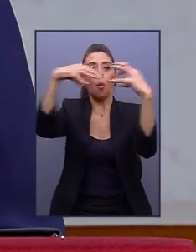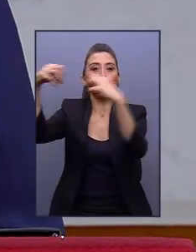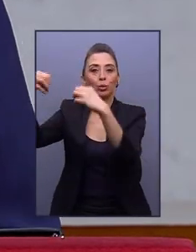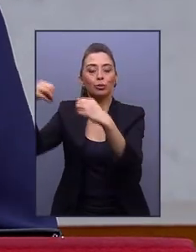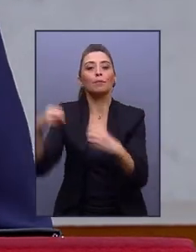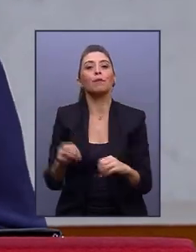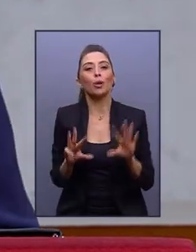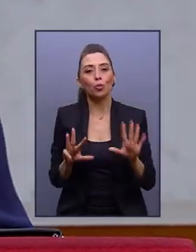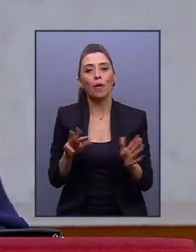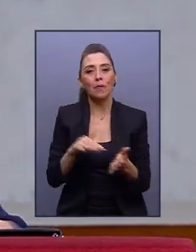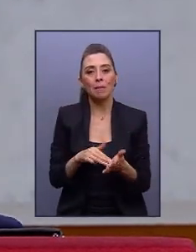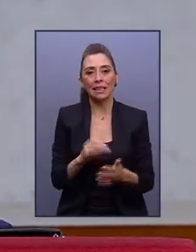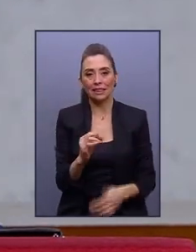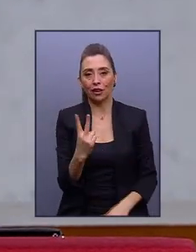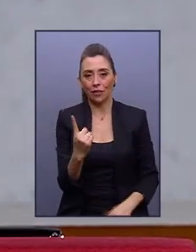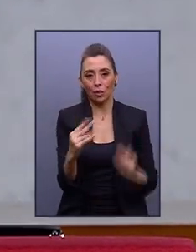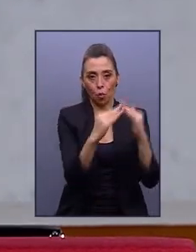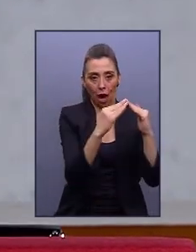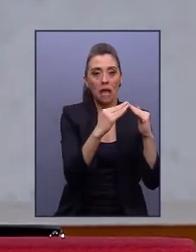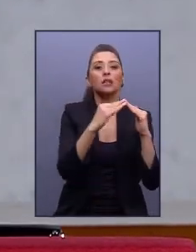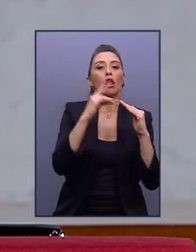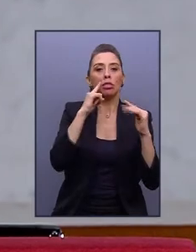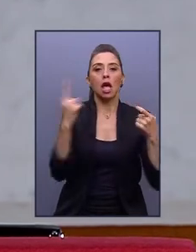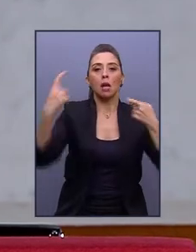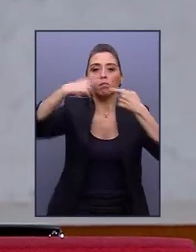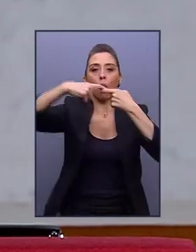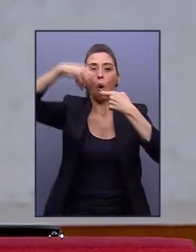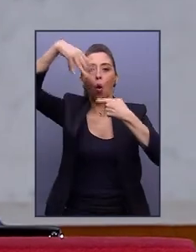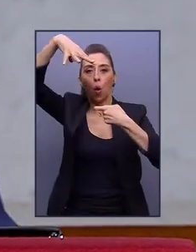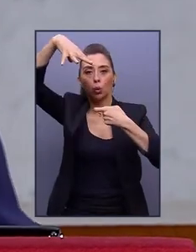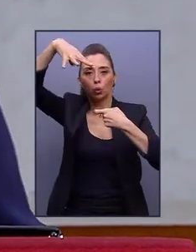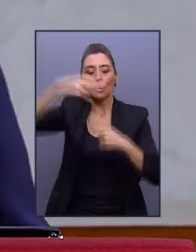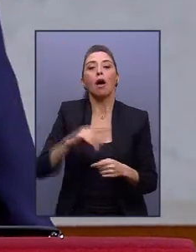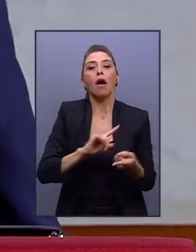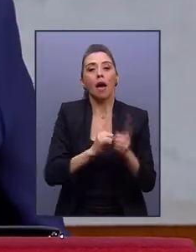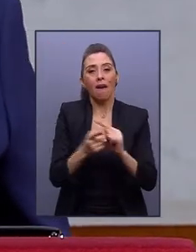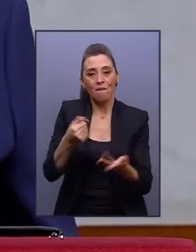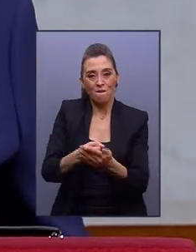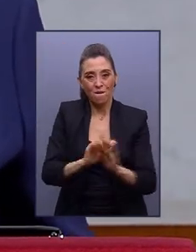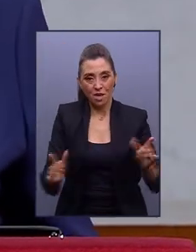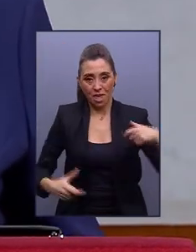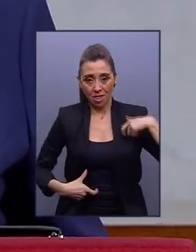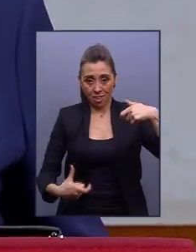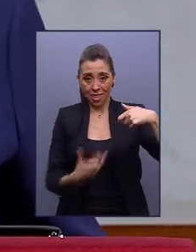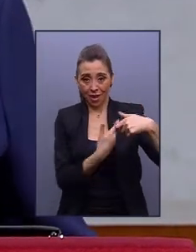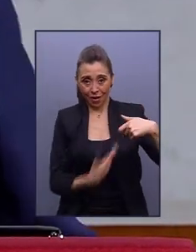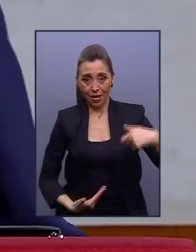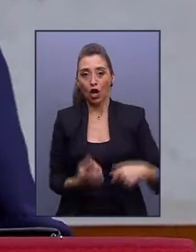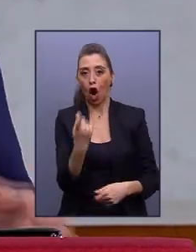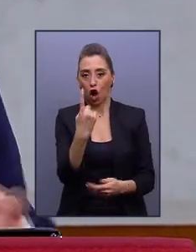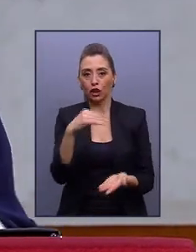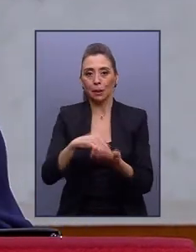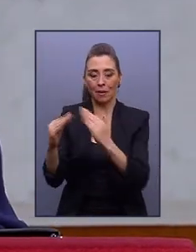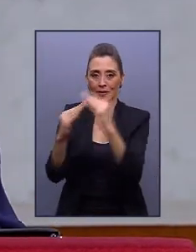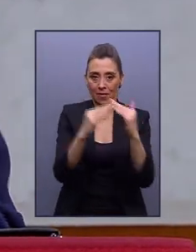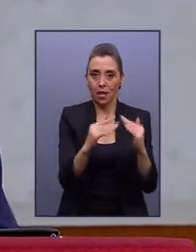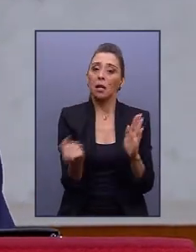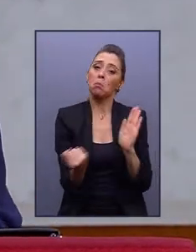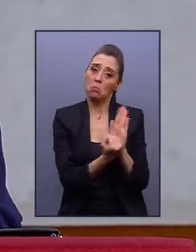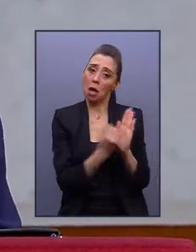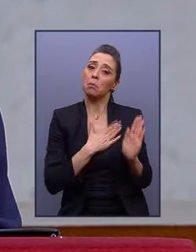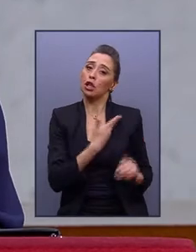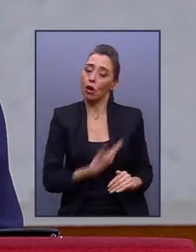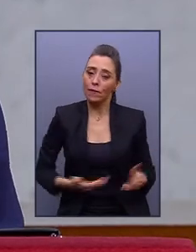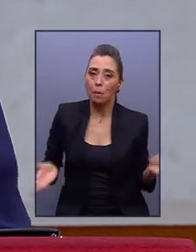fecha, llevamos 9.021 viviendas conectadas y proyectamos llegar a 11.000 al finalizar este gobierno. Esto también es un sello de mi